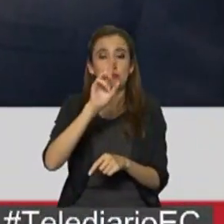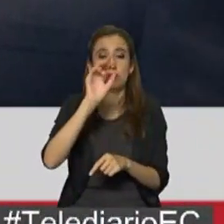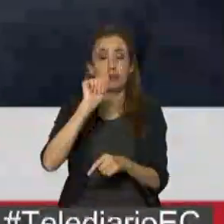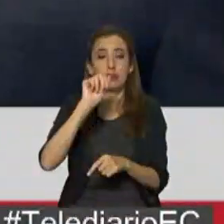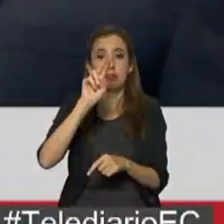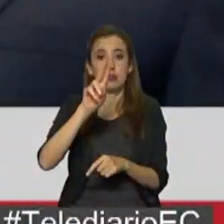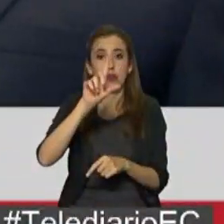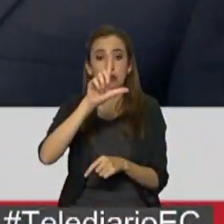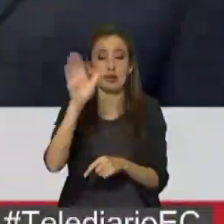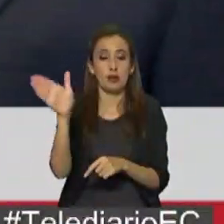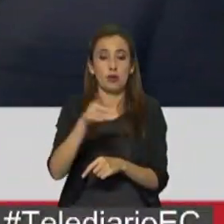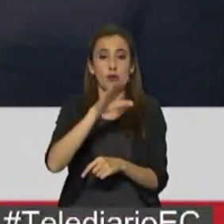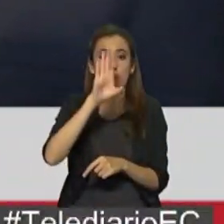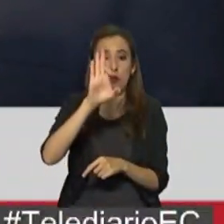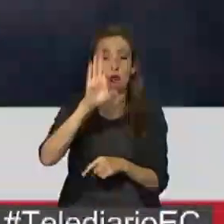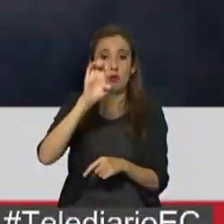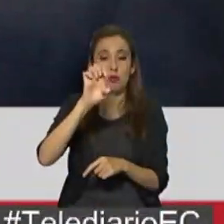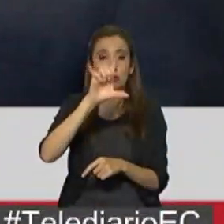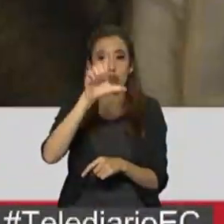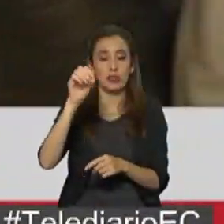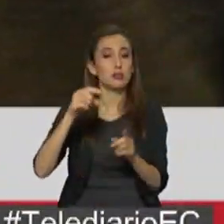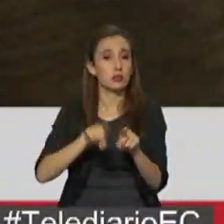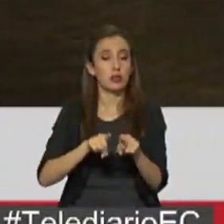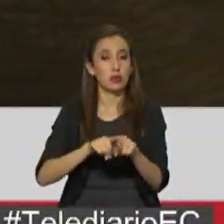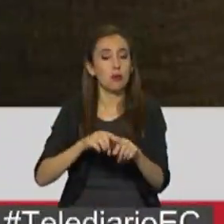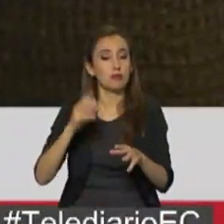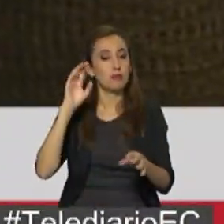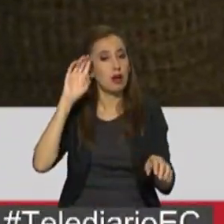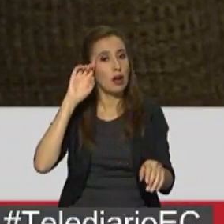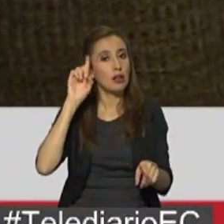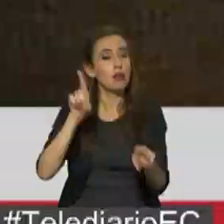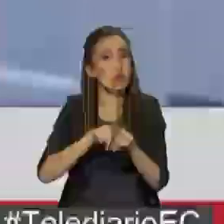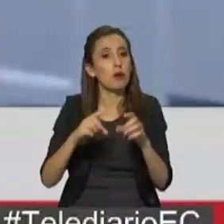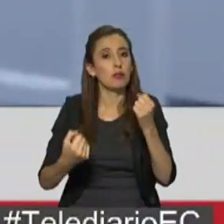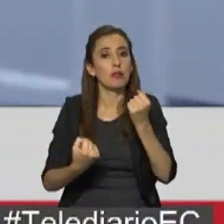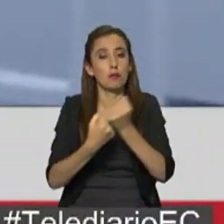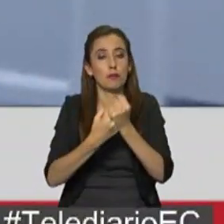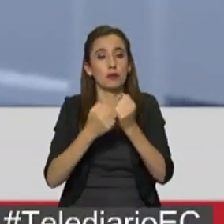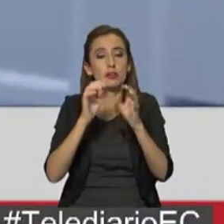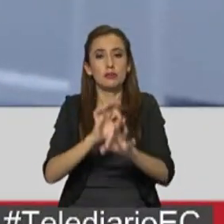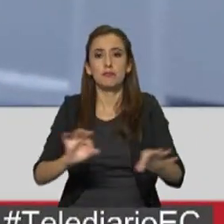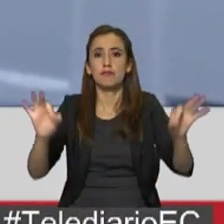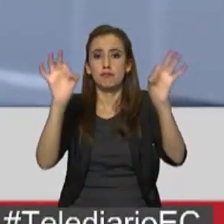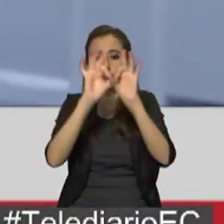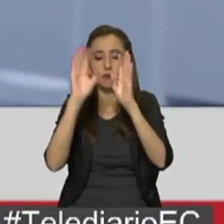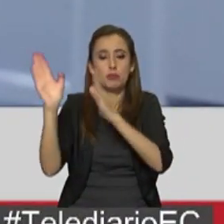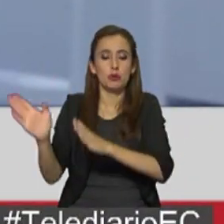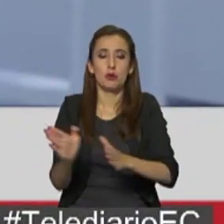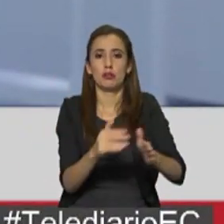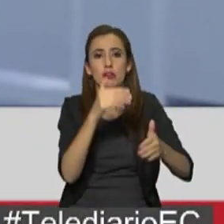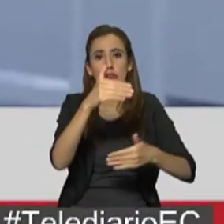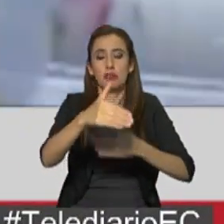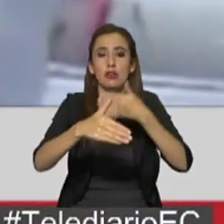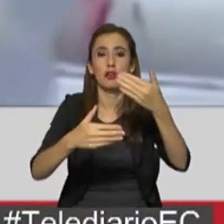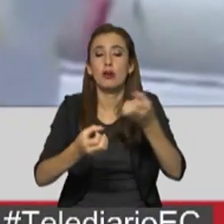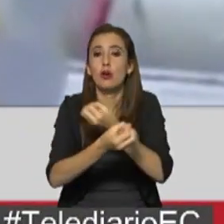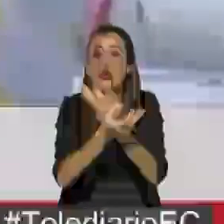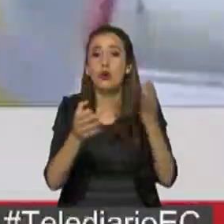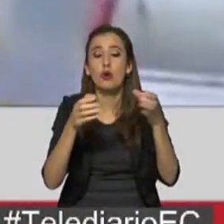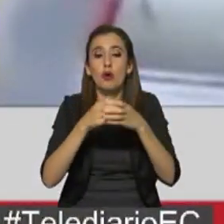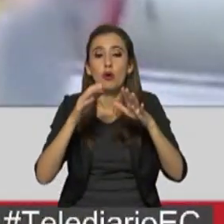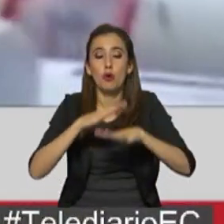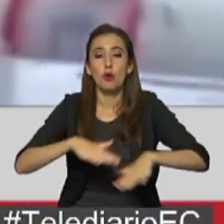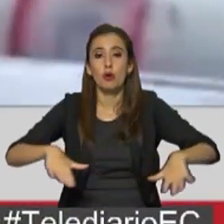integración nacional también se encuentra a favor de la iniciativa del ejecutivo y señala que es importante que el gobierno garantice que estos recursos